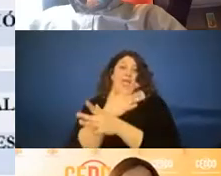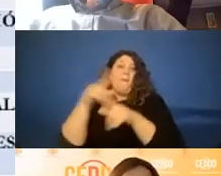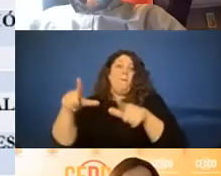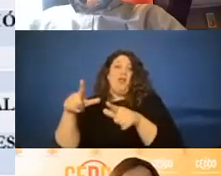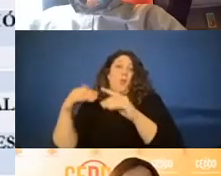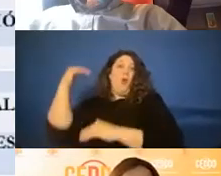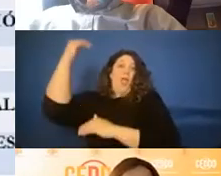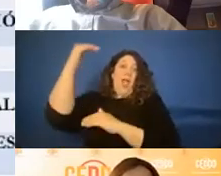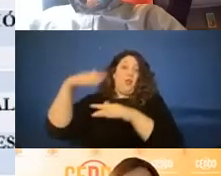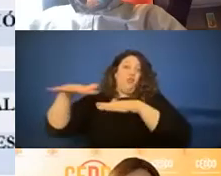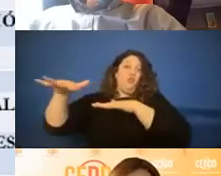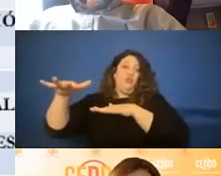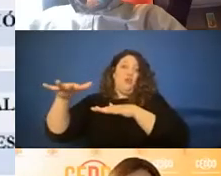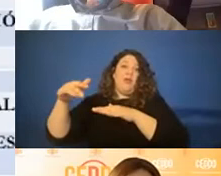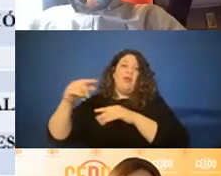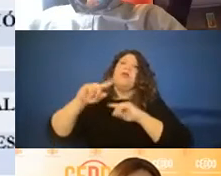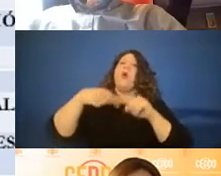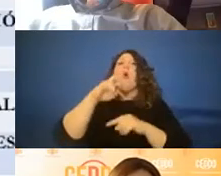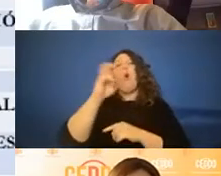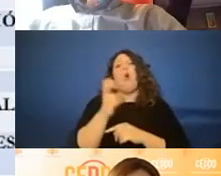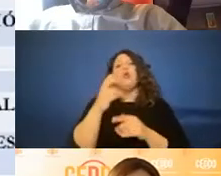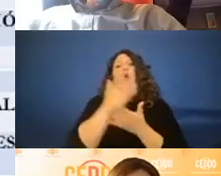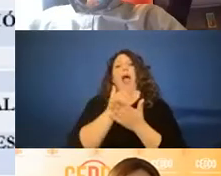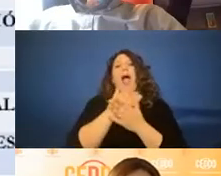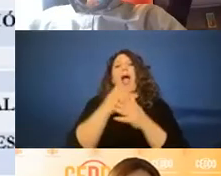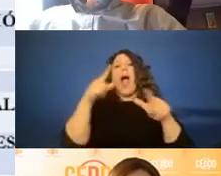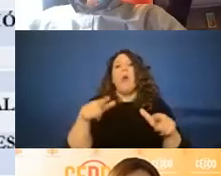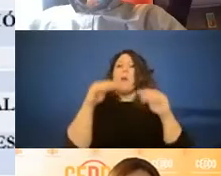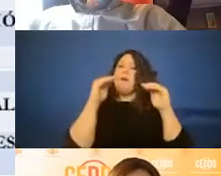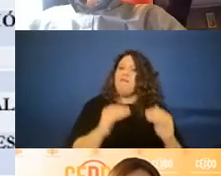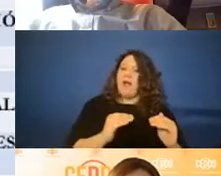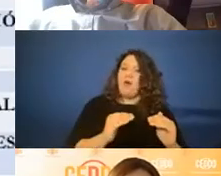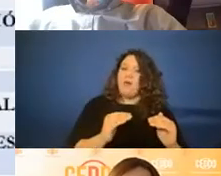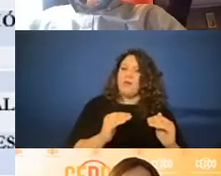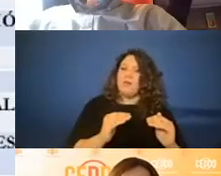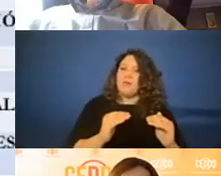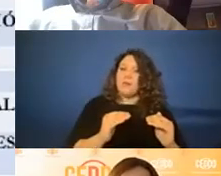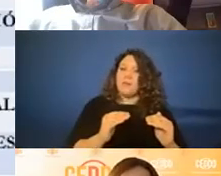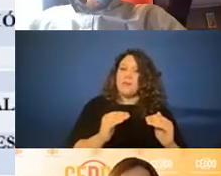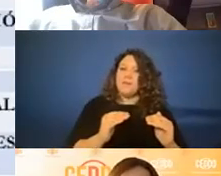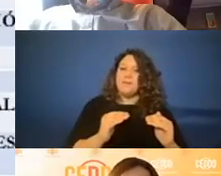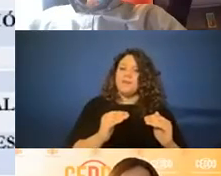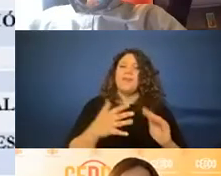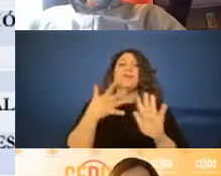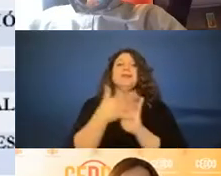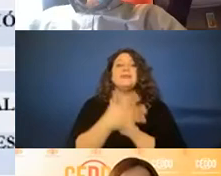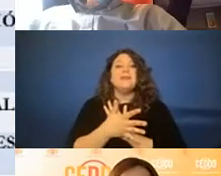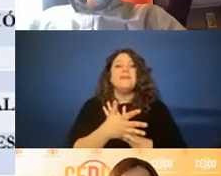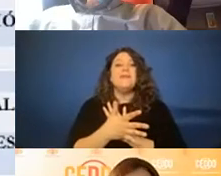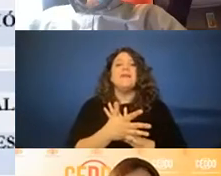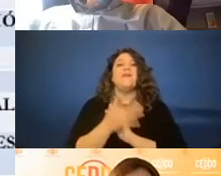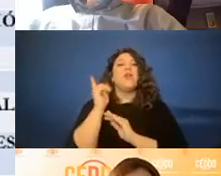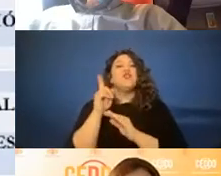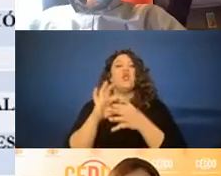a uno mucho más bajo, que es el aula. Es decir, que tiene que haber no solamente relaciones